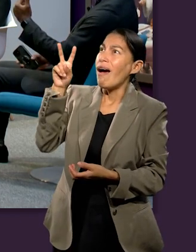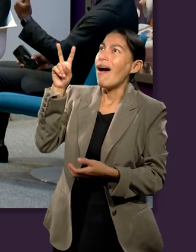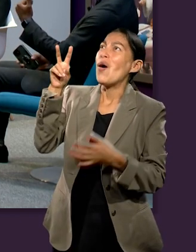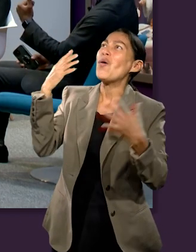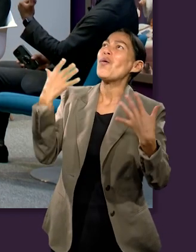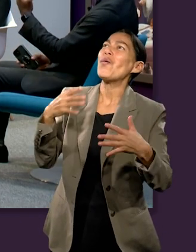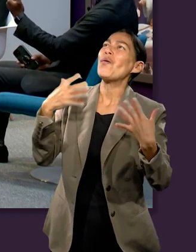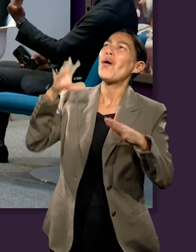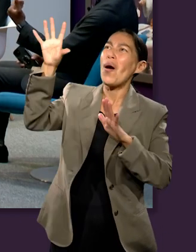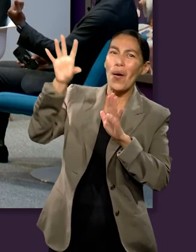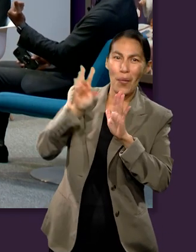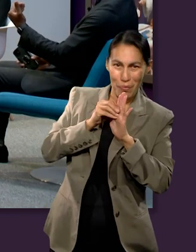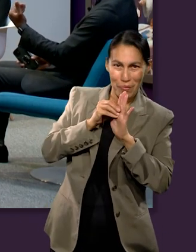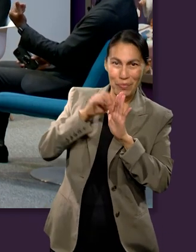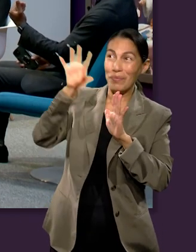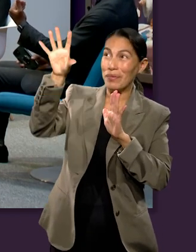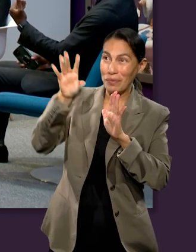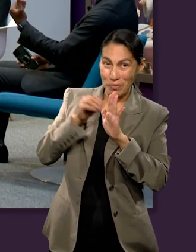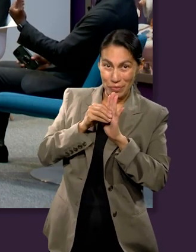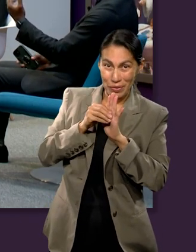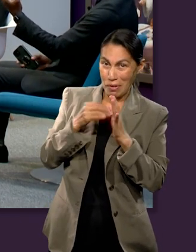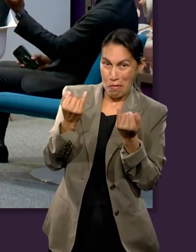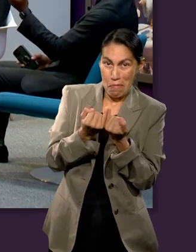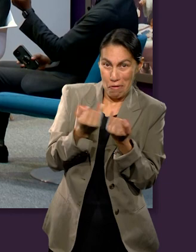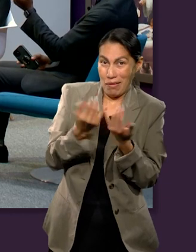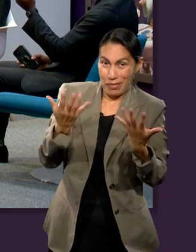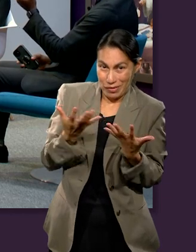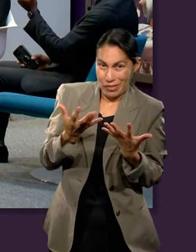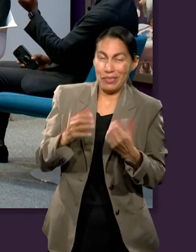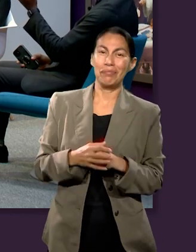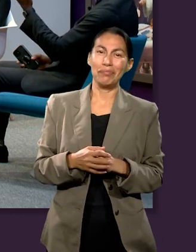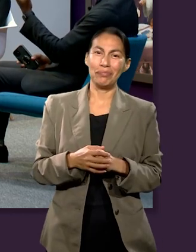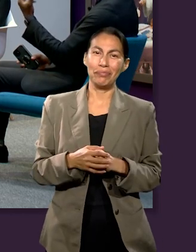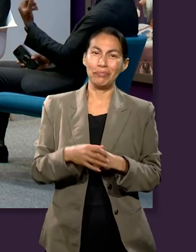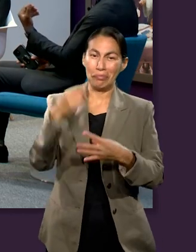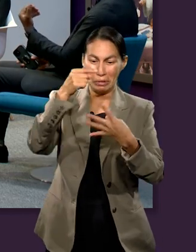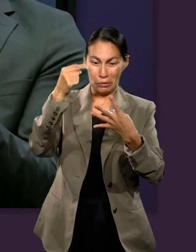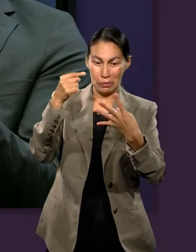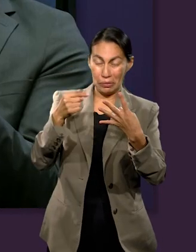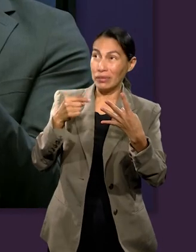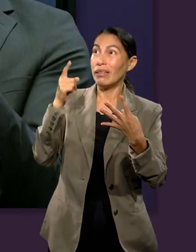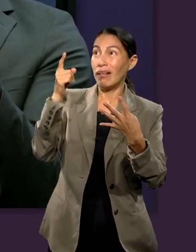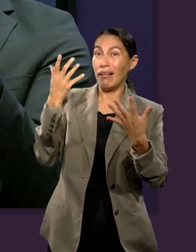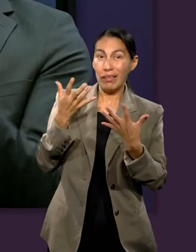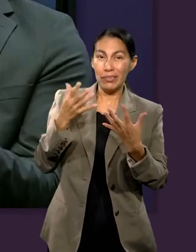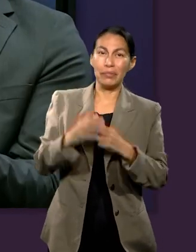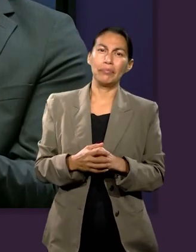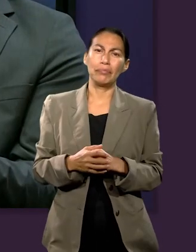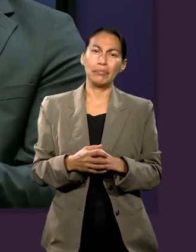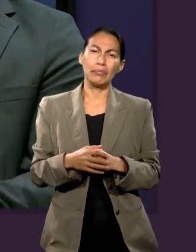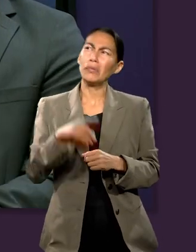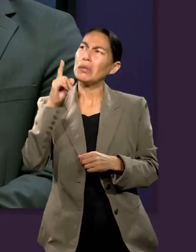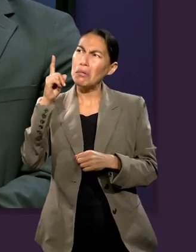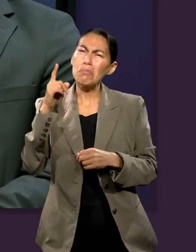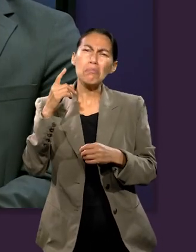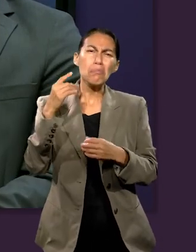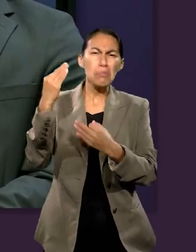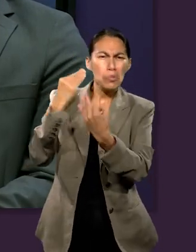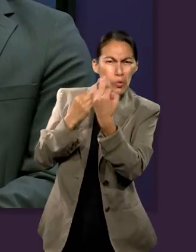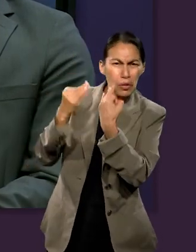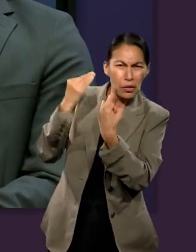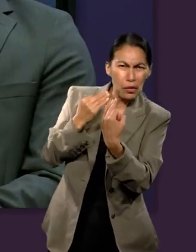tendían que migara a Dios y intentar este e intentar Pues copiar esas cualidades